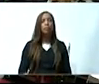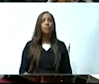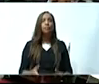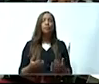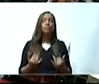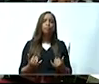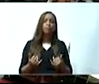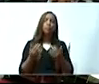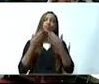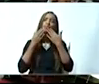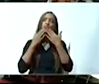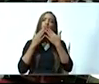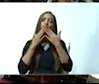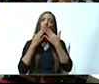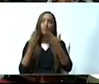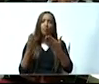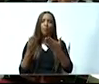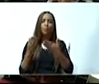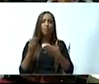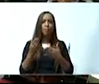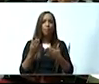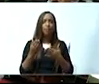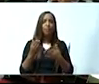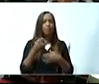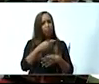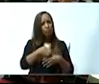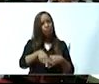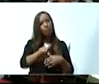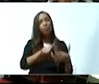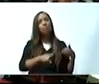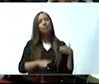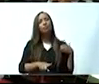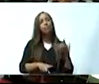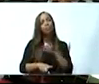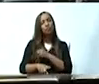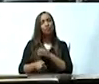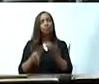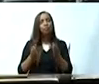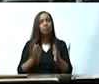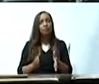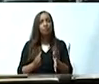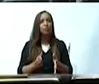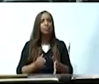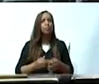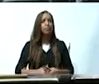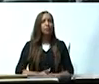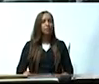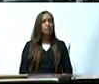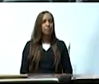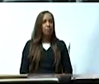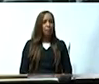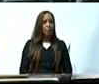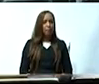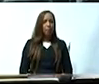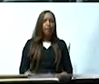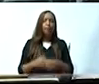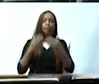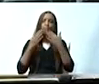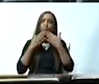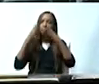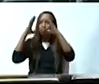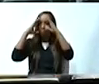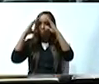diputadas. El punto en cuestión en el orden del día se refiere a Punta